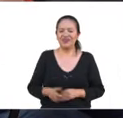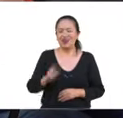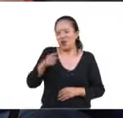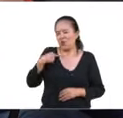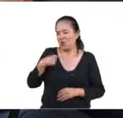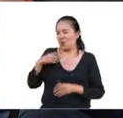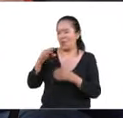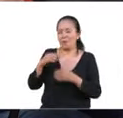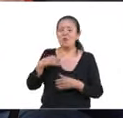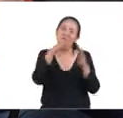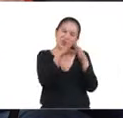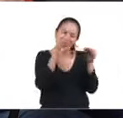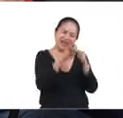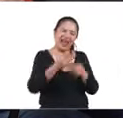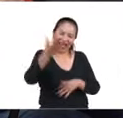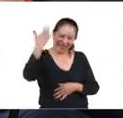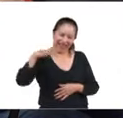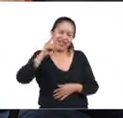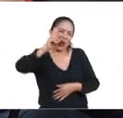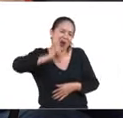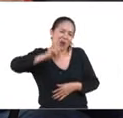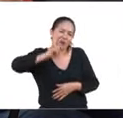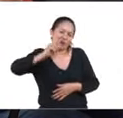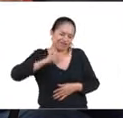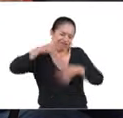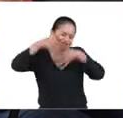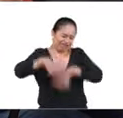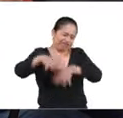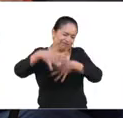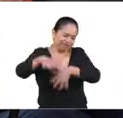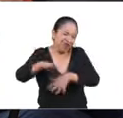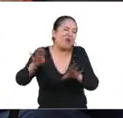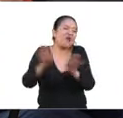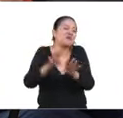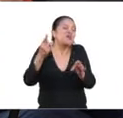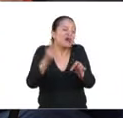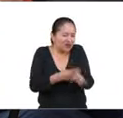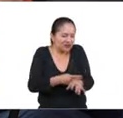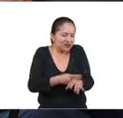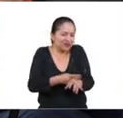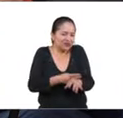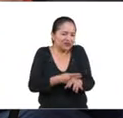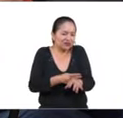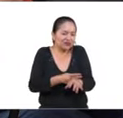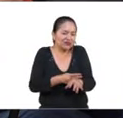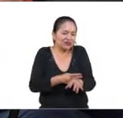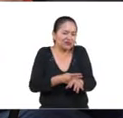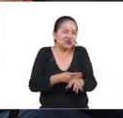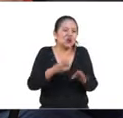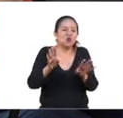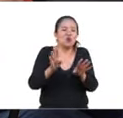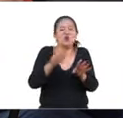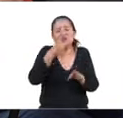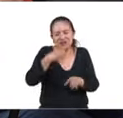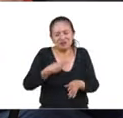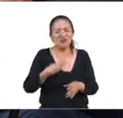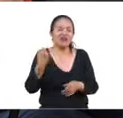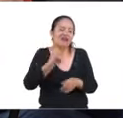marchas? ¿Cómo ustedes lo visualizaron? Pues fue así, comienzan un corte de caja sobre lo que ocurrió el día de